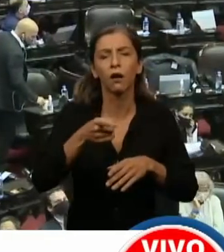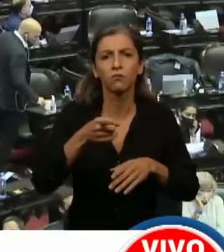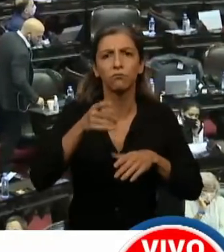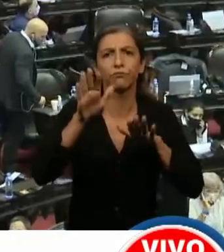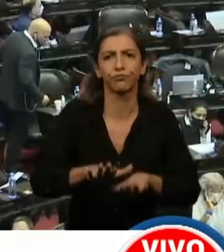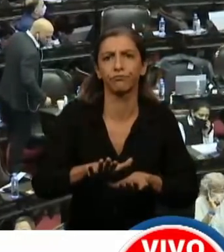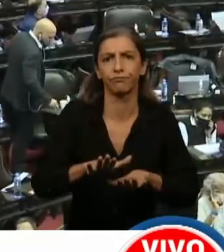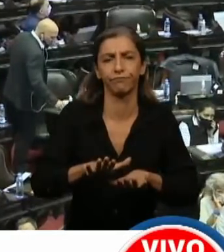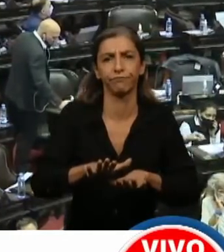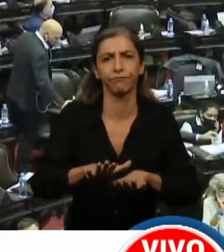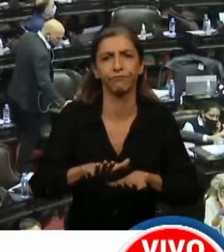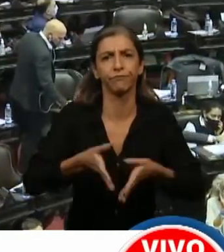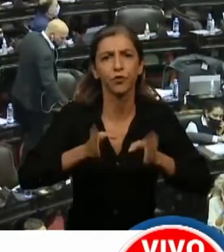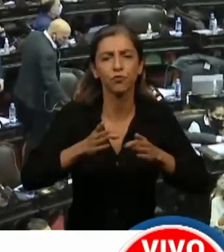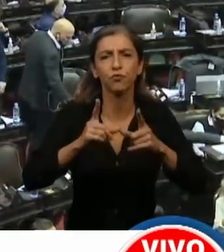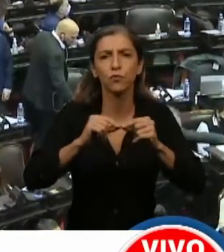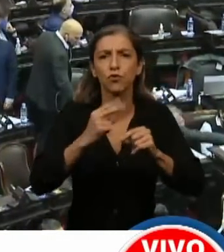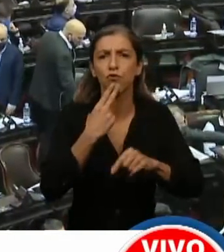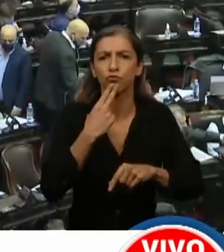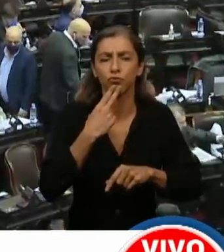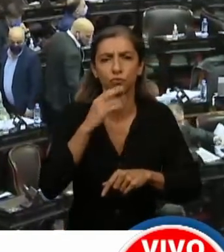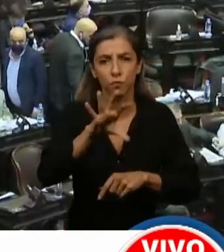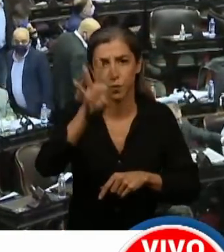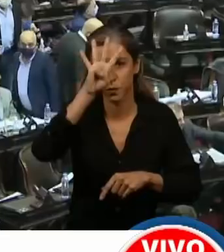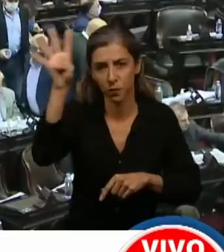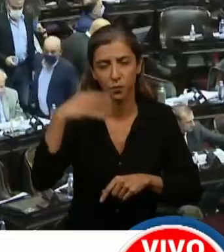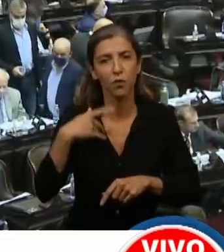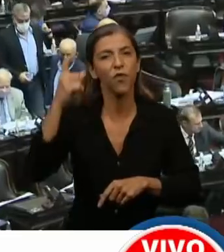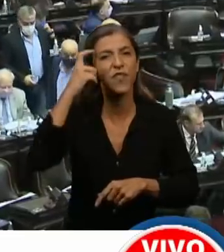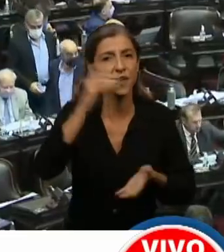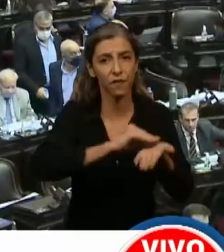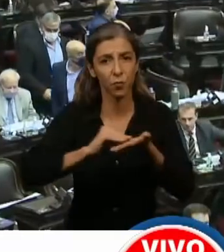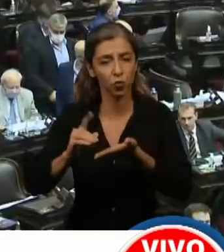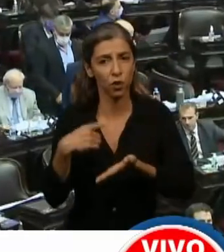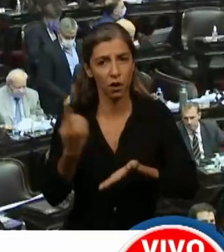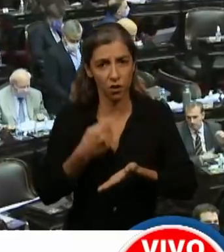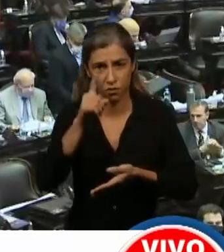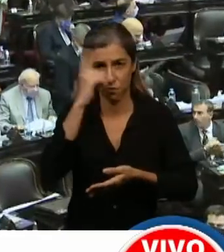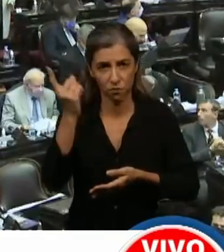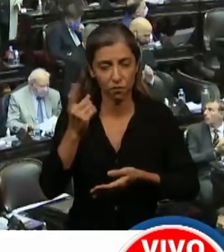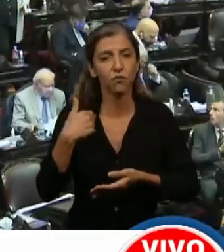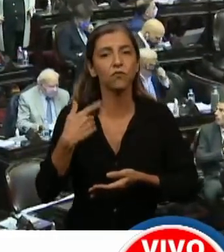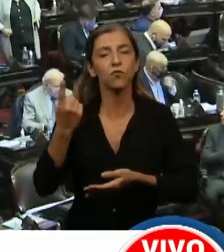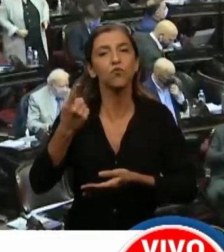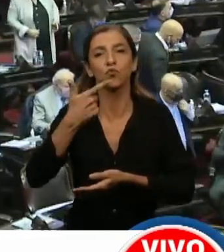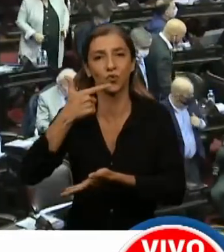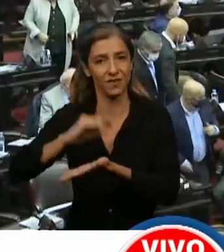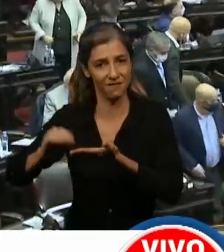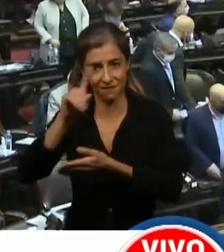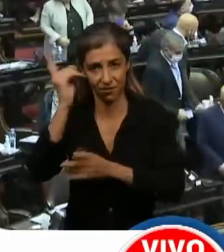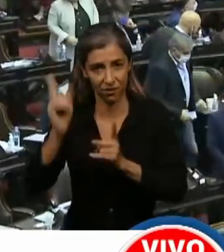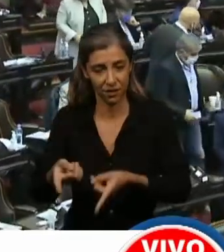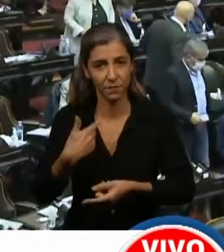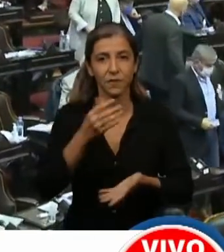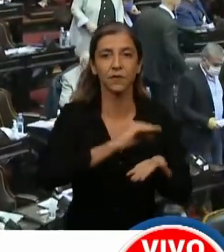Formosa, 10 diputados nacionales y un senador nacional. La diputada Karina